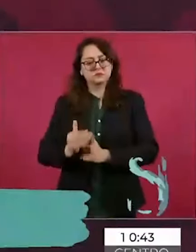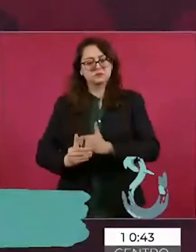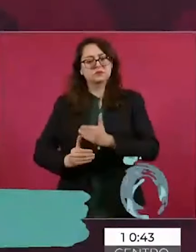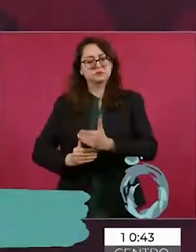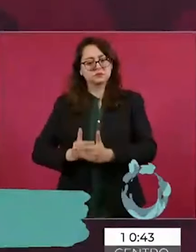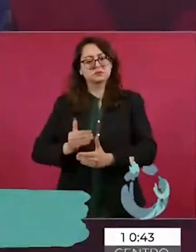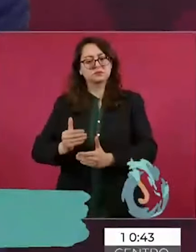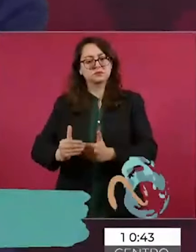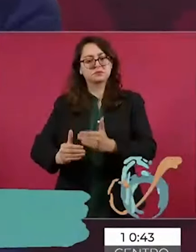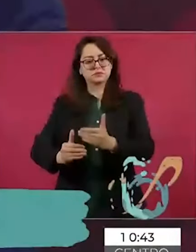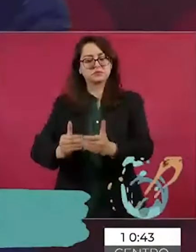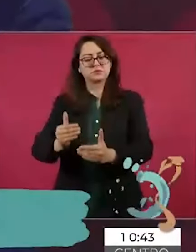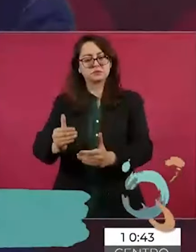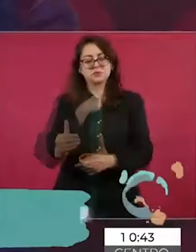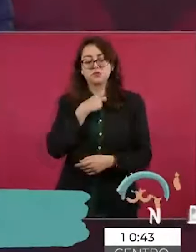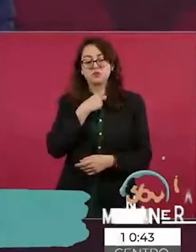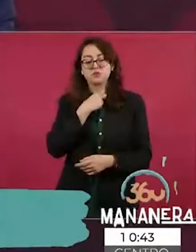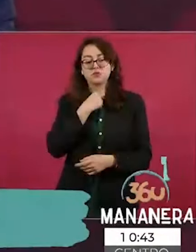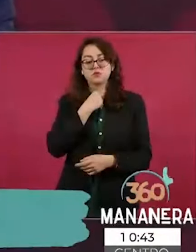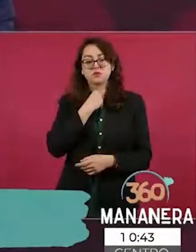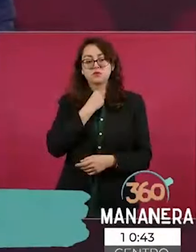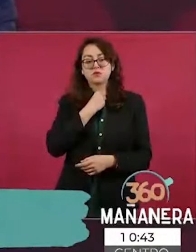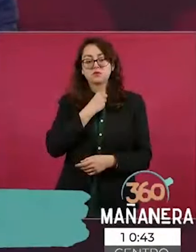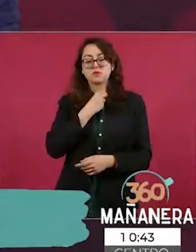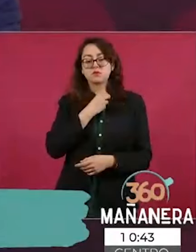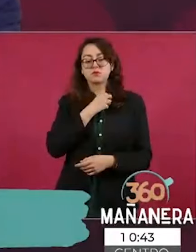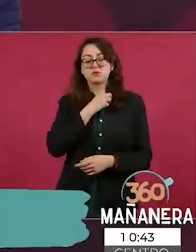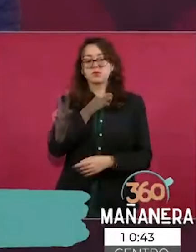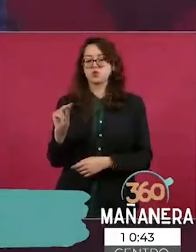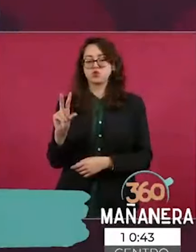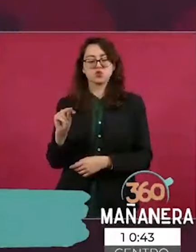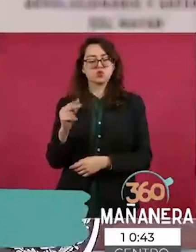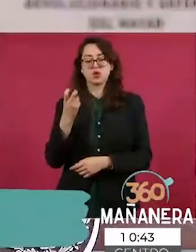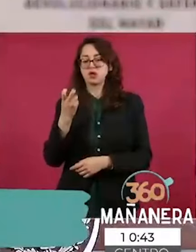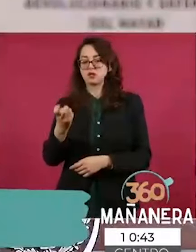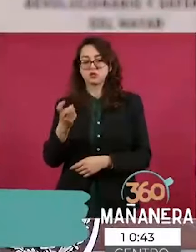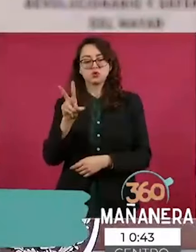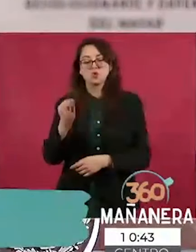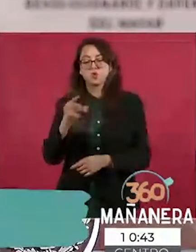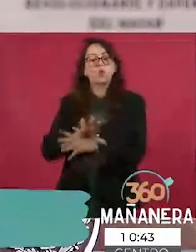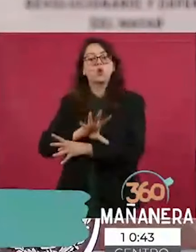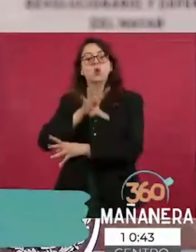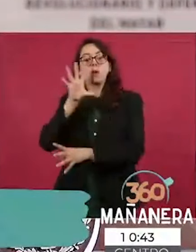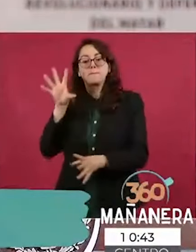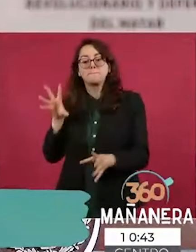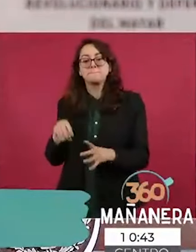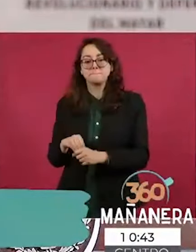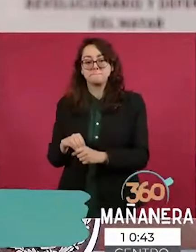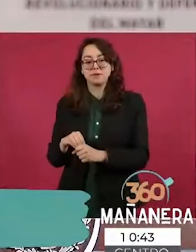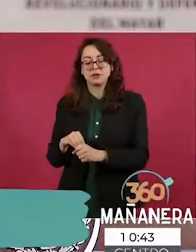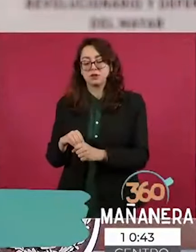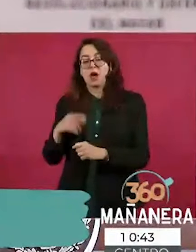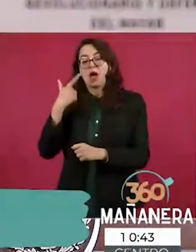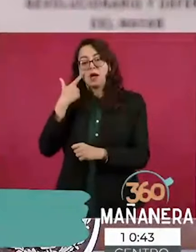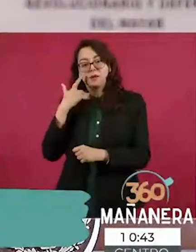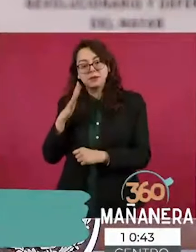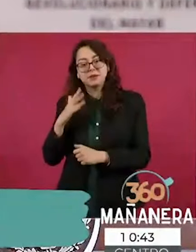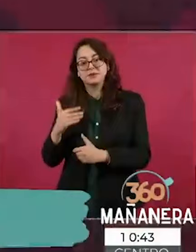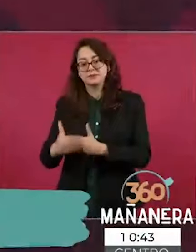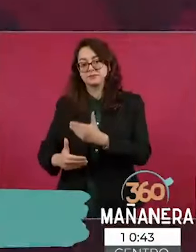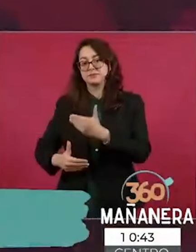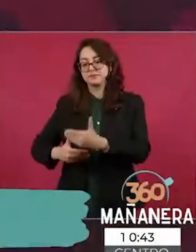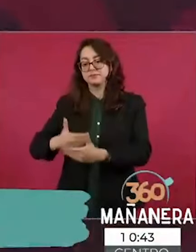no no disparó El joven entonces hay que ver todos los peritajes ya se hicieron y ya está el